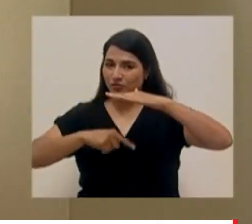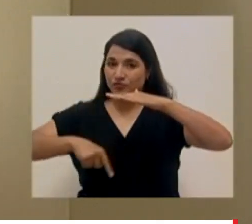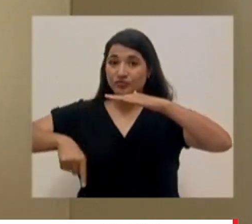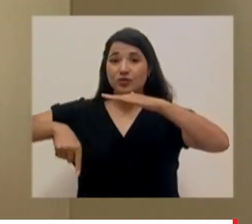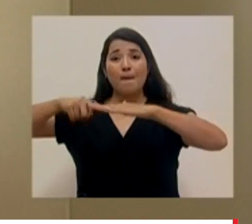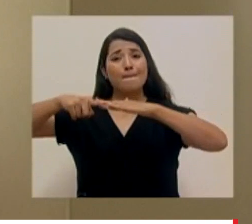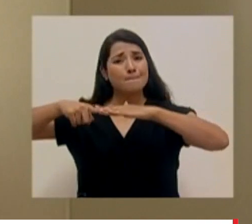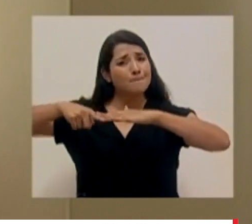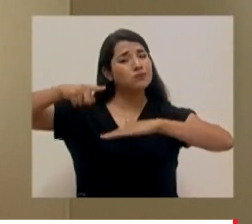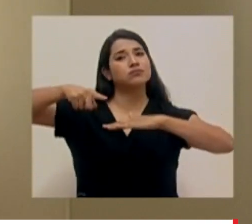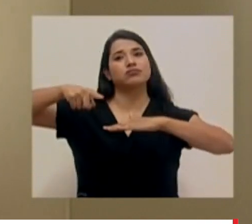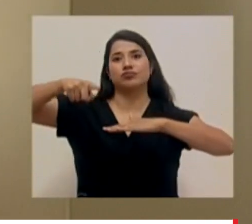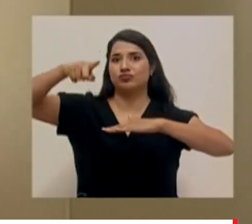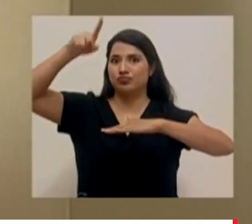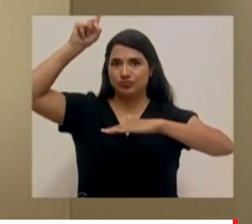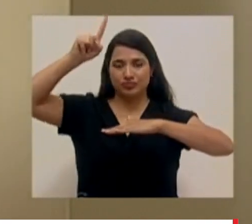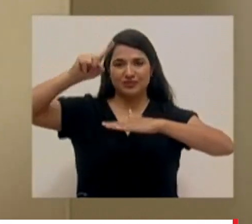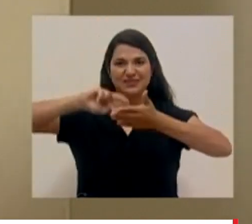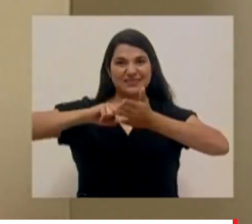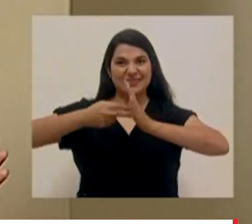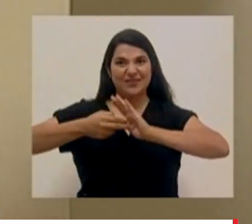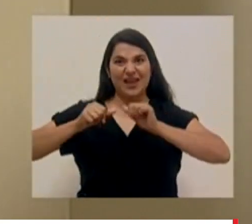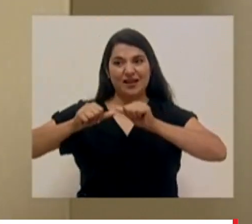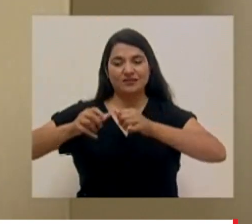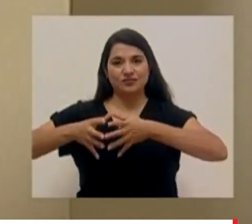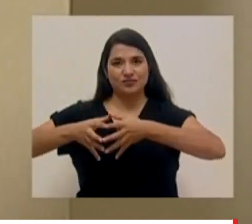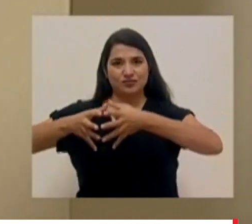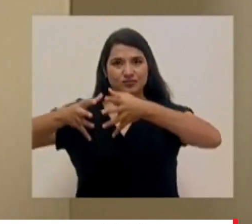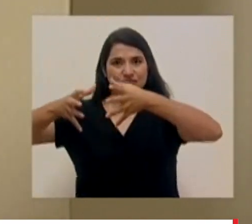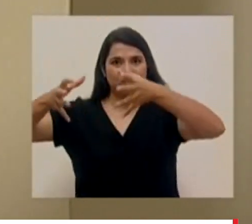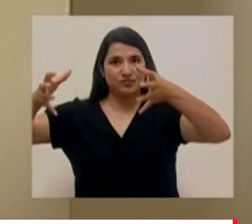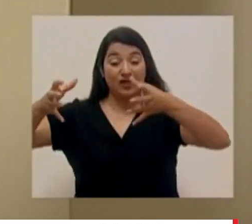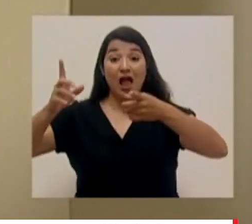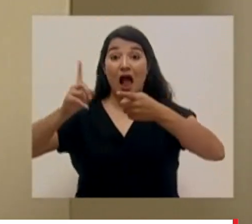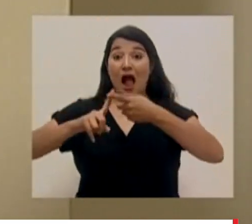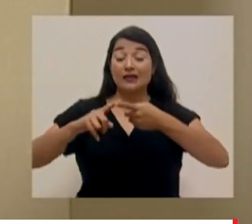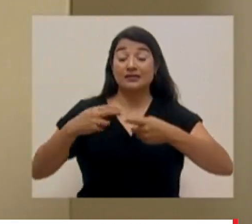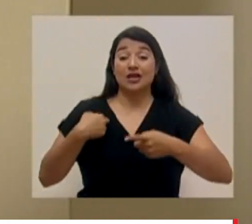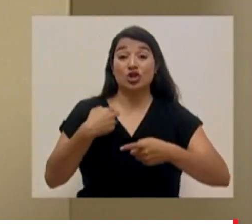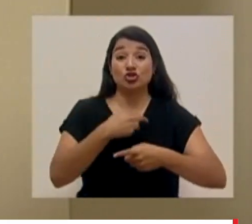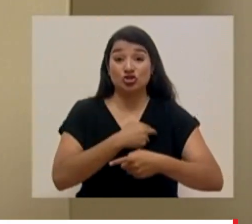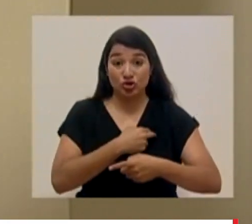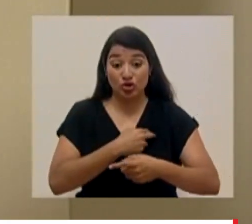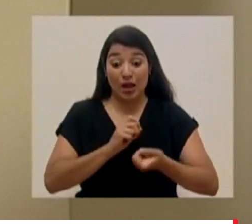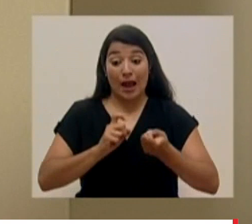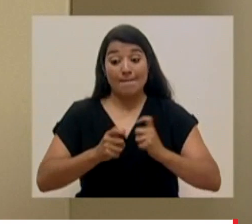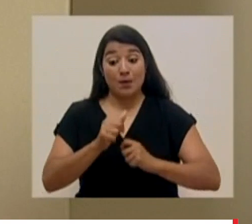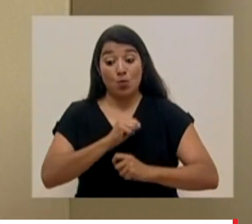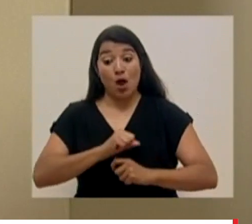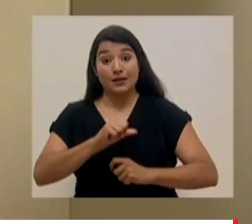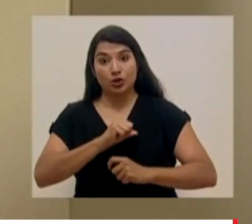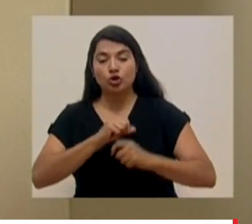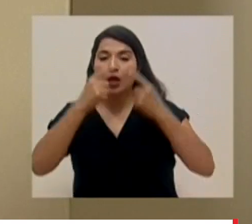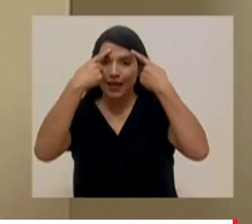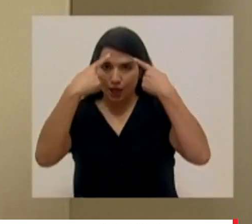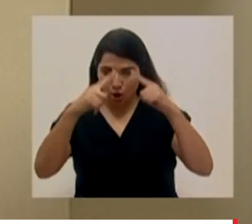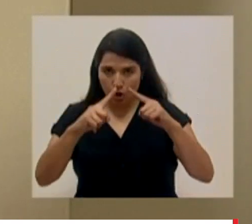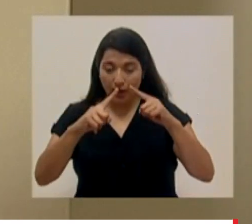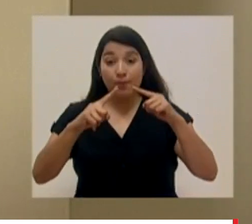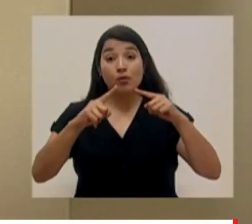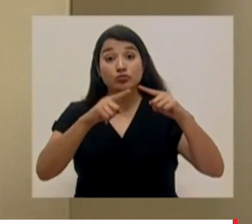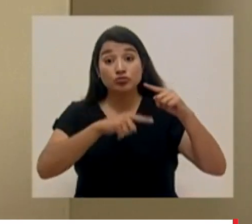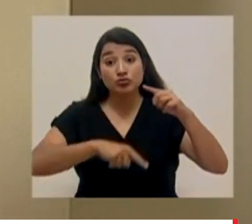es una curva que rompe el techo y sigue para arriba, hasta que nosotros, por nuestro comportamiento, la doblemos.